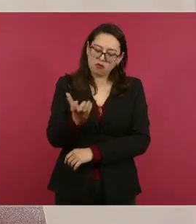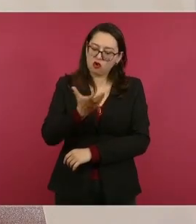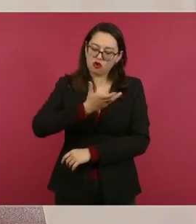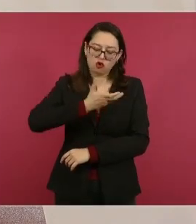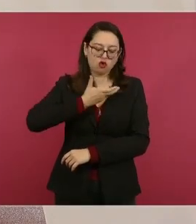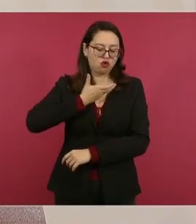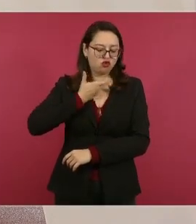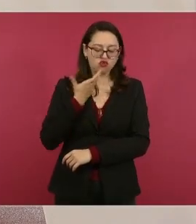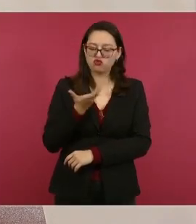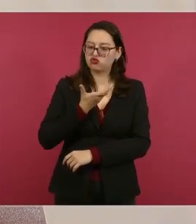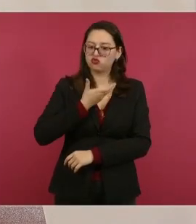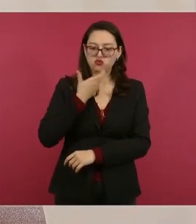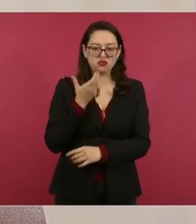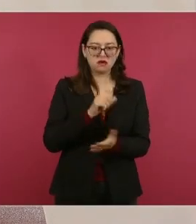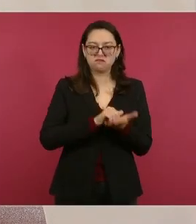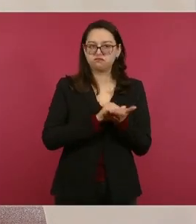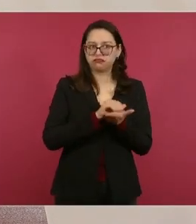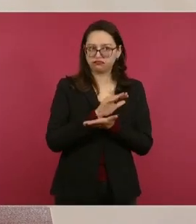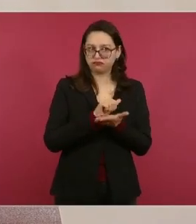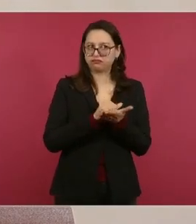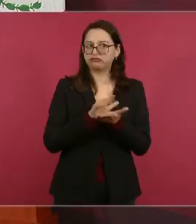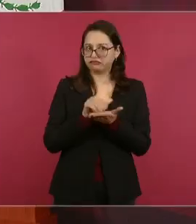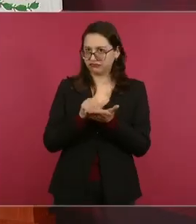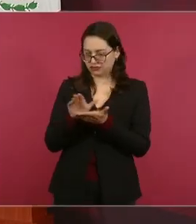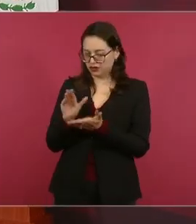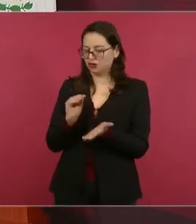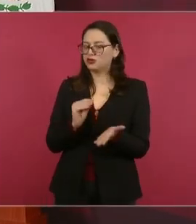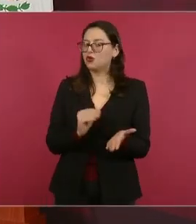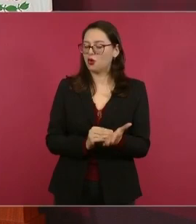porque todavía sigue la maña